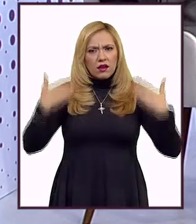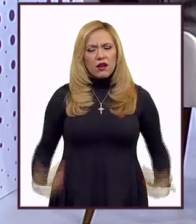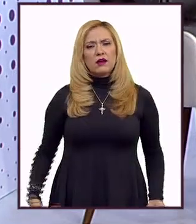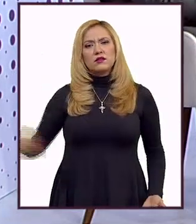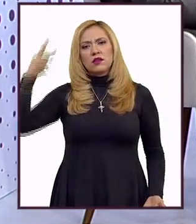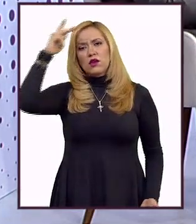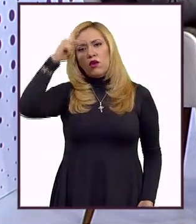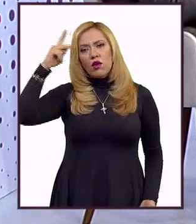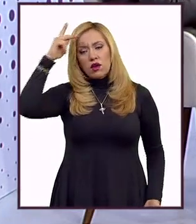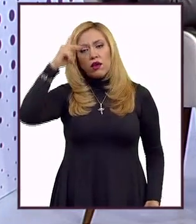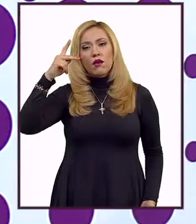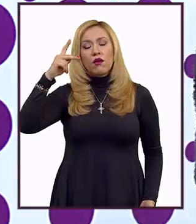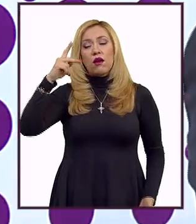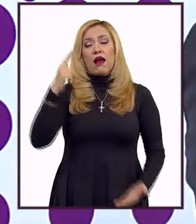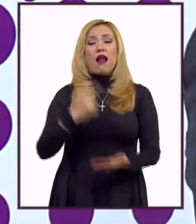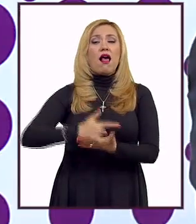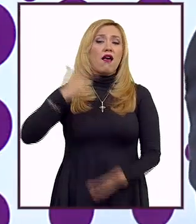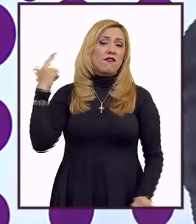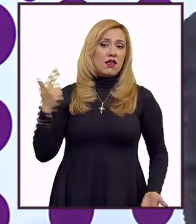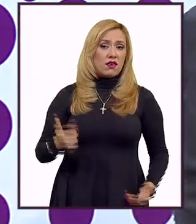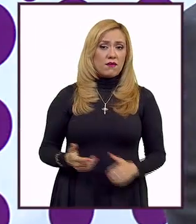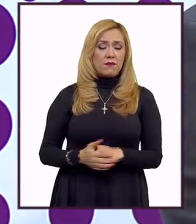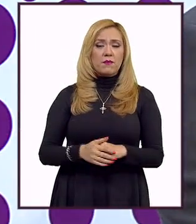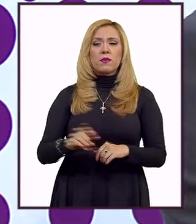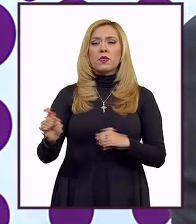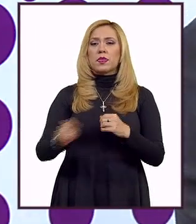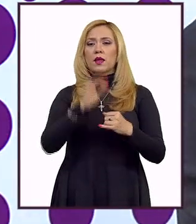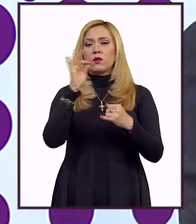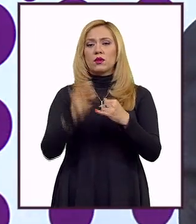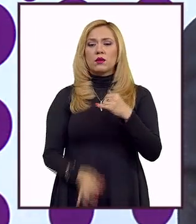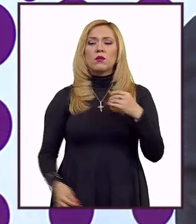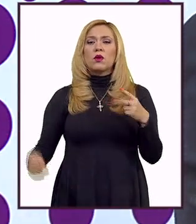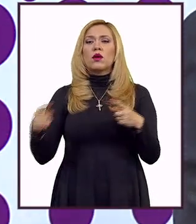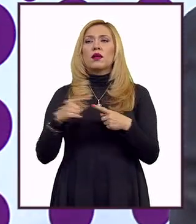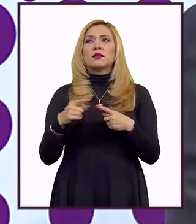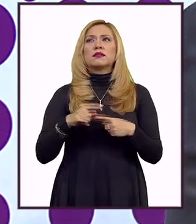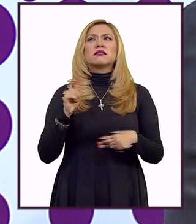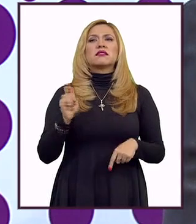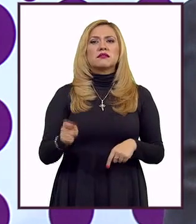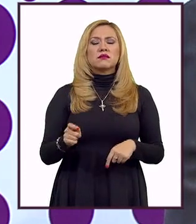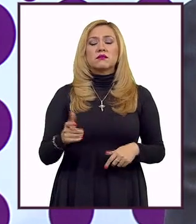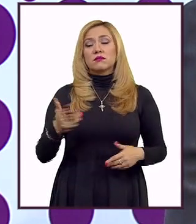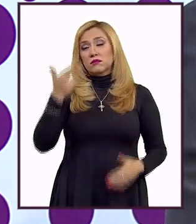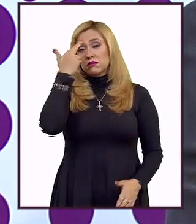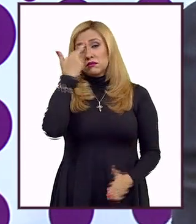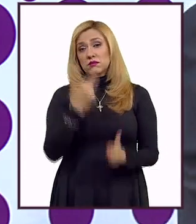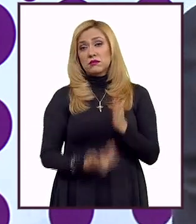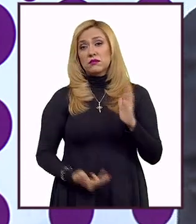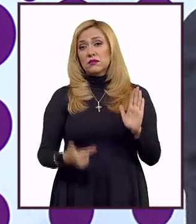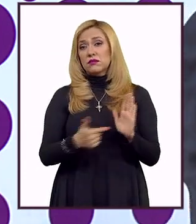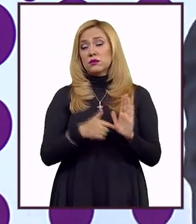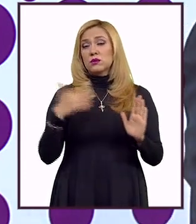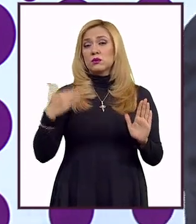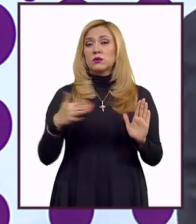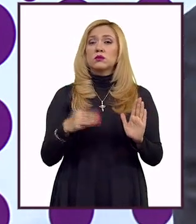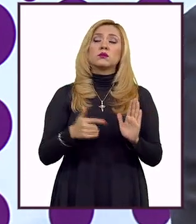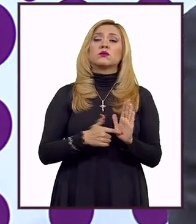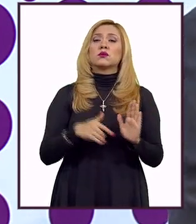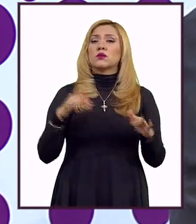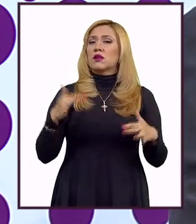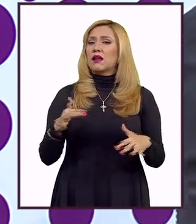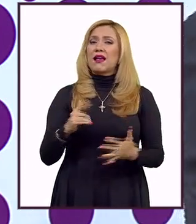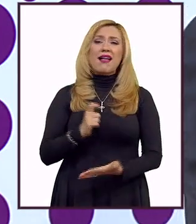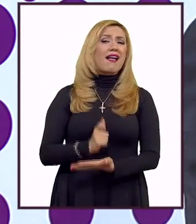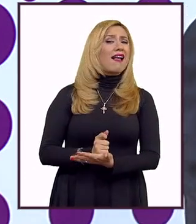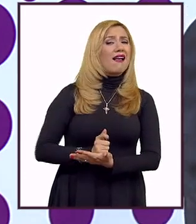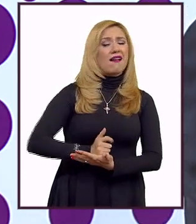psicológico de entidad grave. Y por último, hay un elemento y es que es un delito de sujeto activo calificado, es